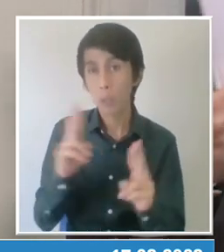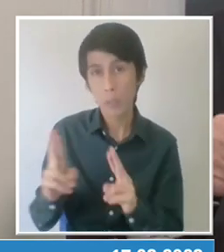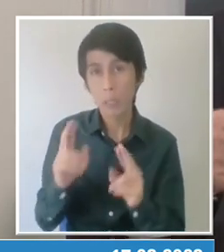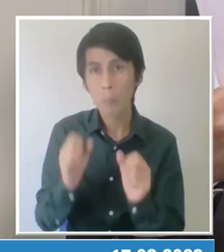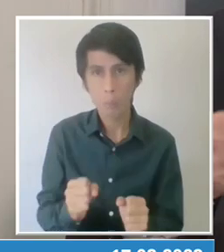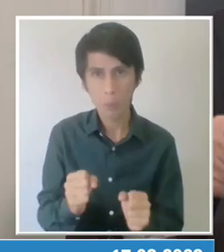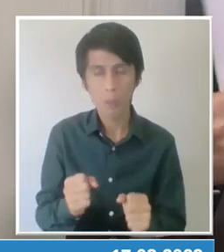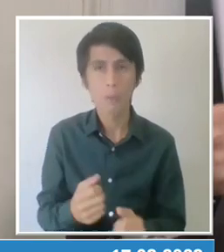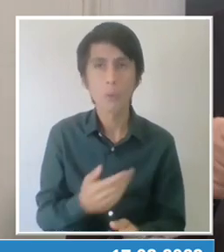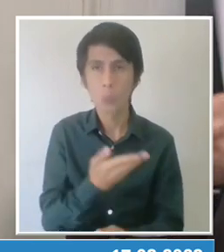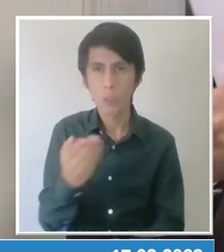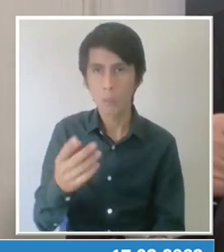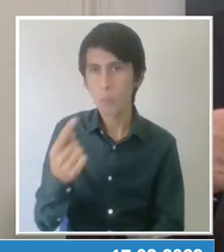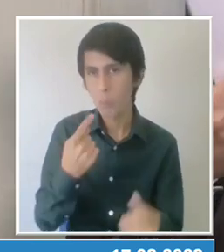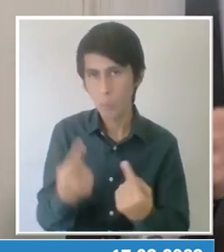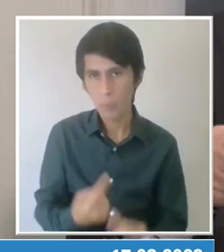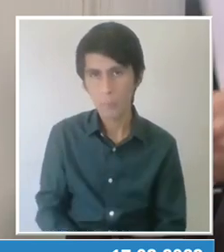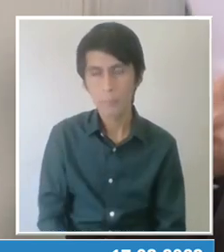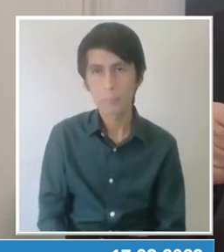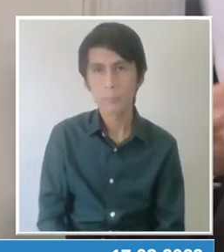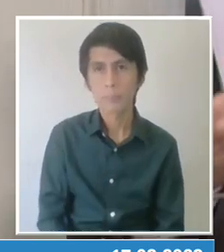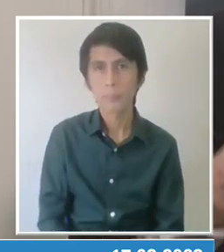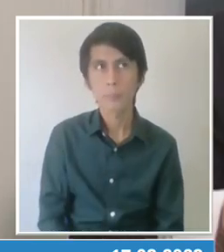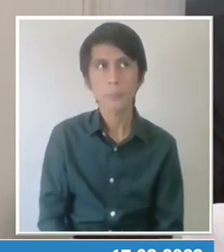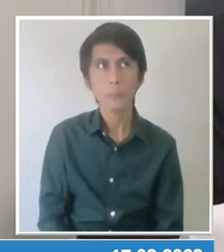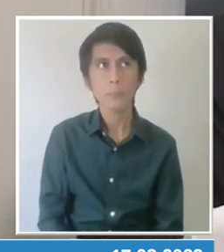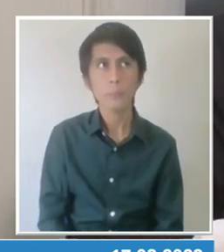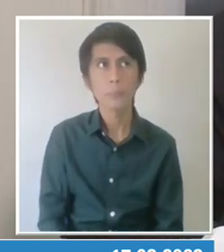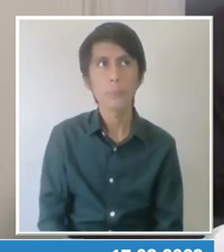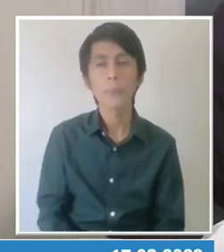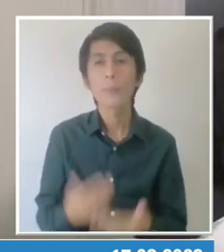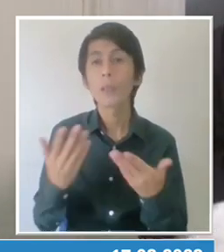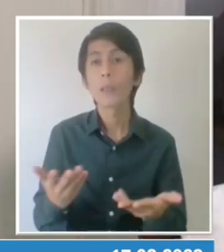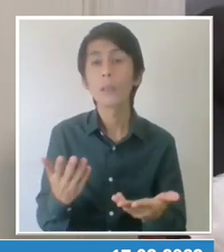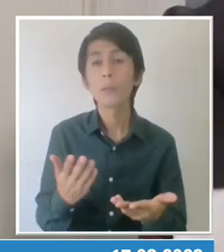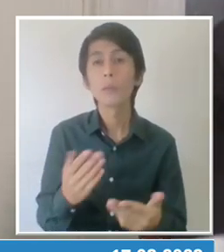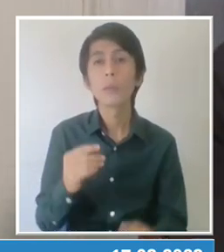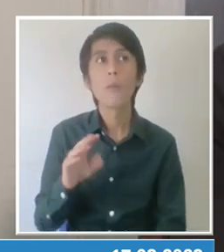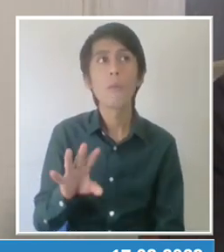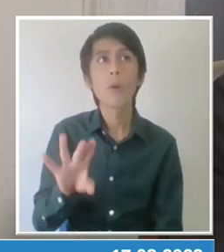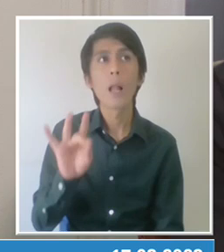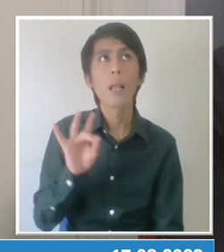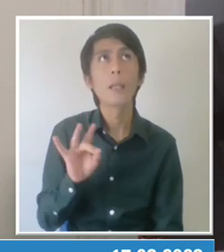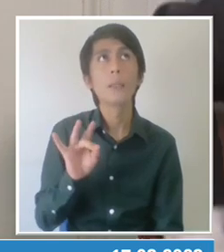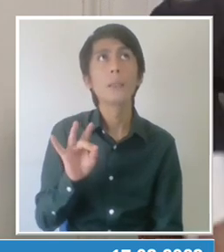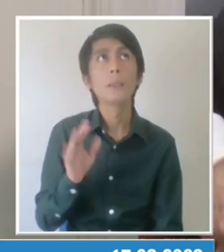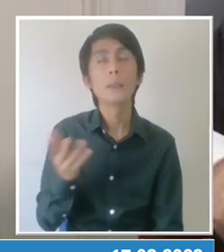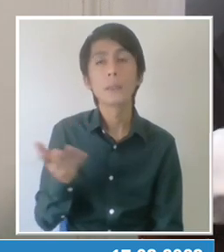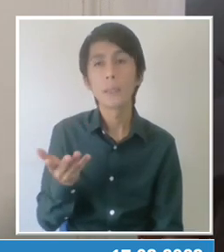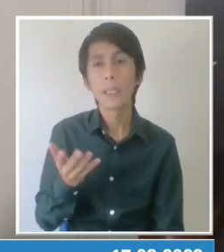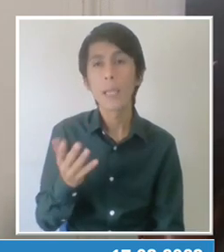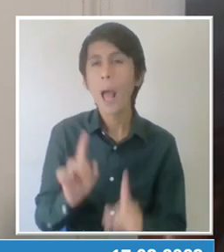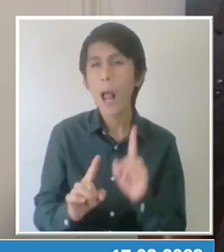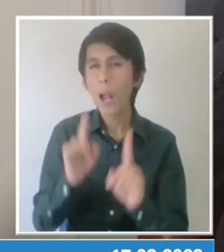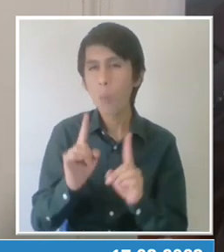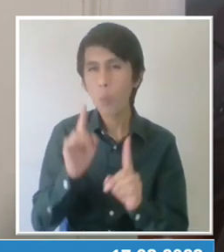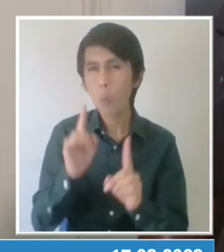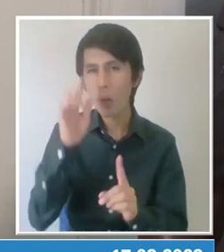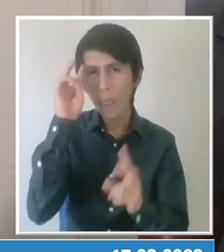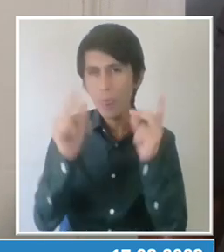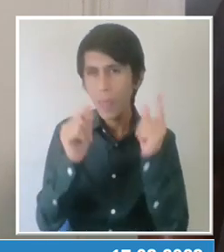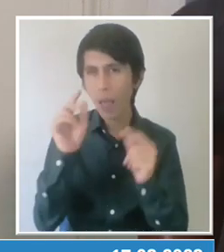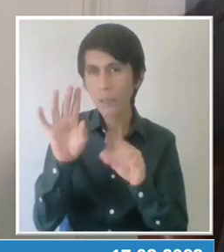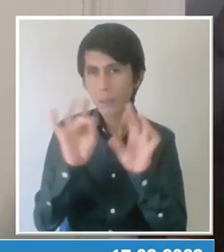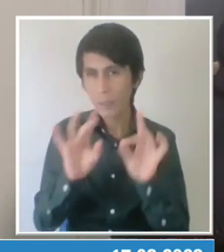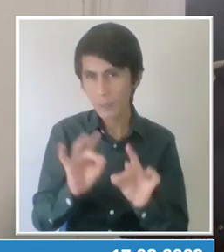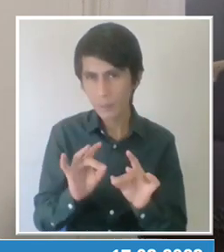ustedes. Pero entonces voy a seleccionar algunas ideas a propósito del